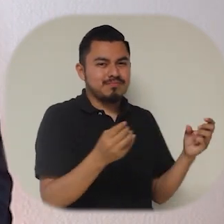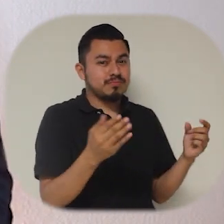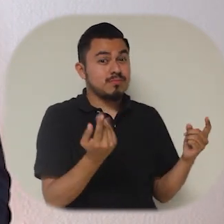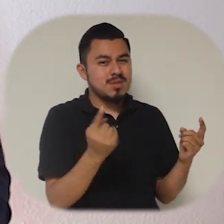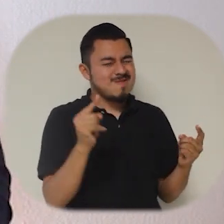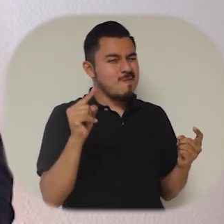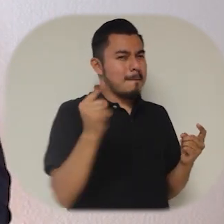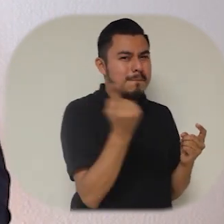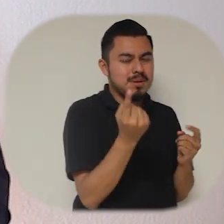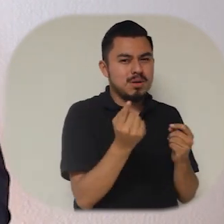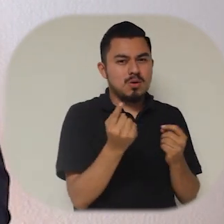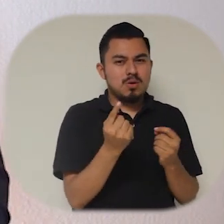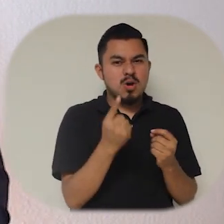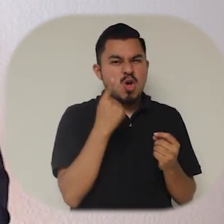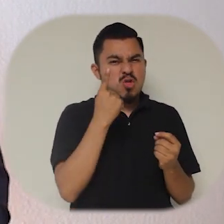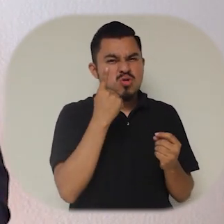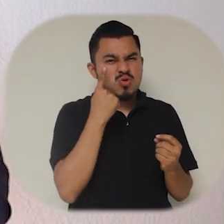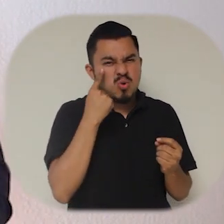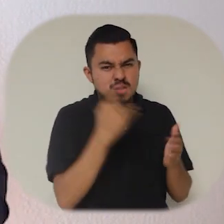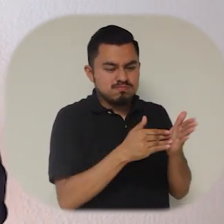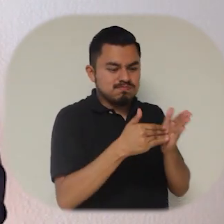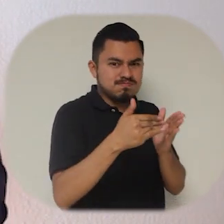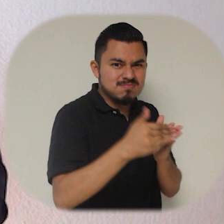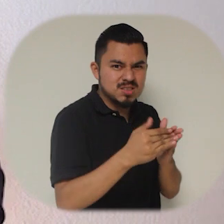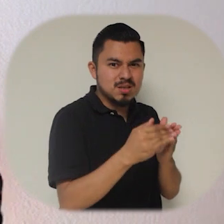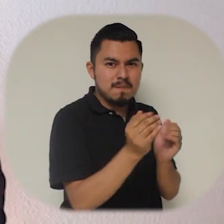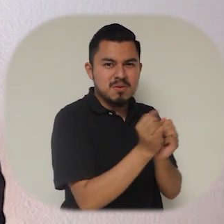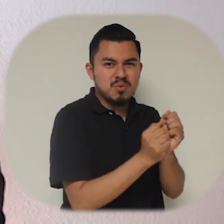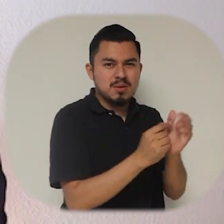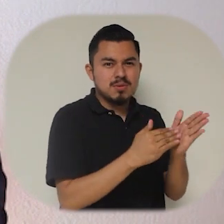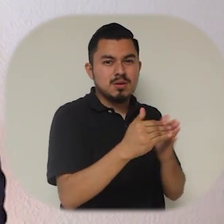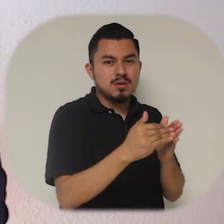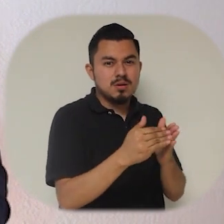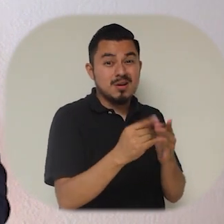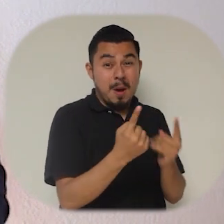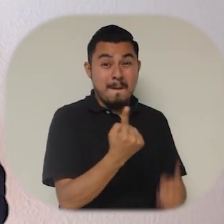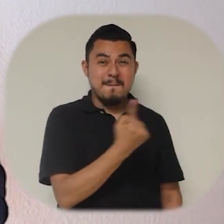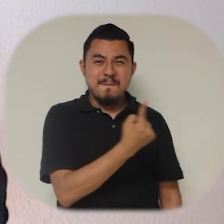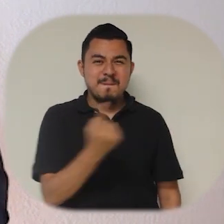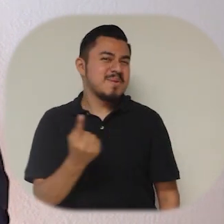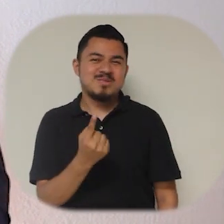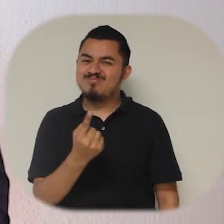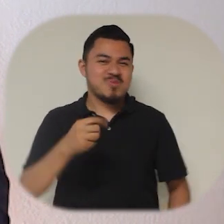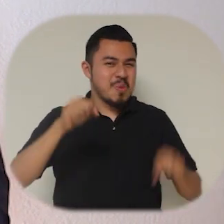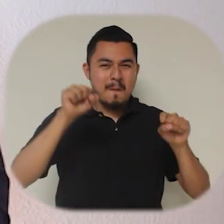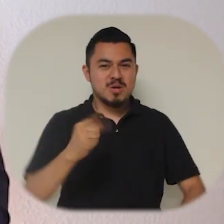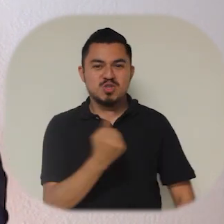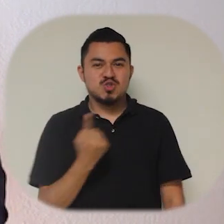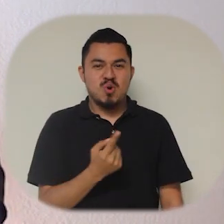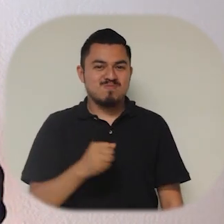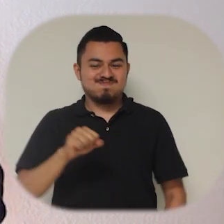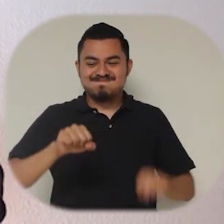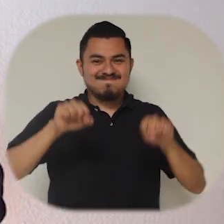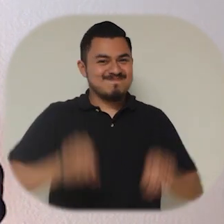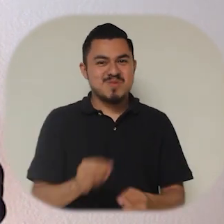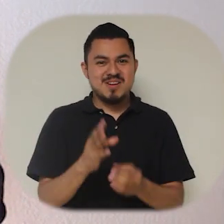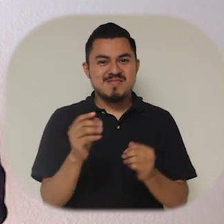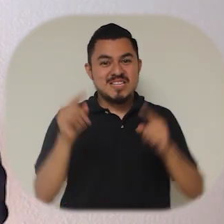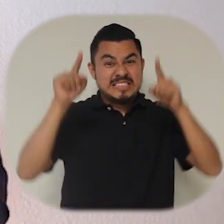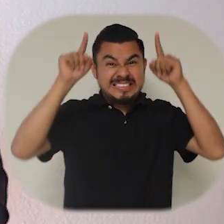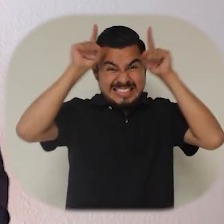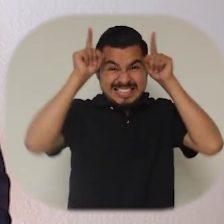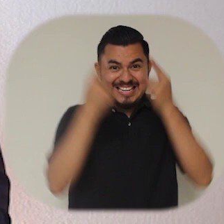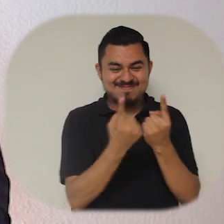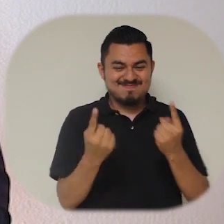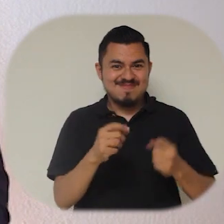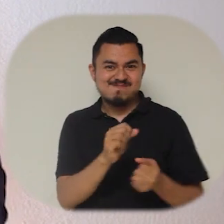fundamento, la fuente de todo el problema del ser humano. Pero esto es algo que el ser humano no puede hacer por su cuenta. No puede vencer a Satanás. Ningún héroe